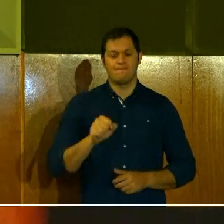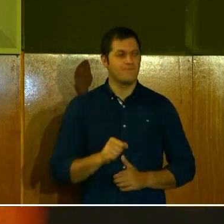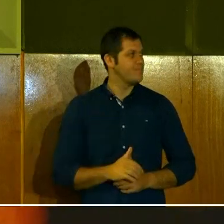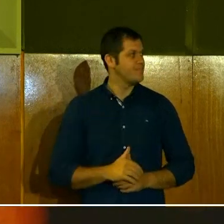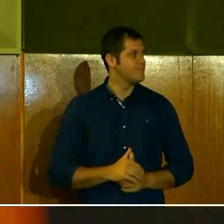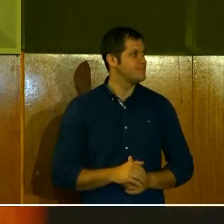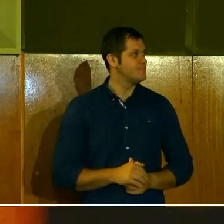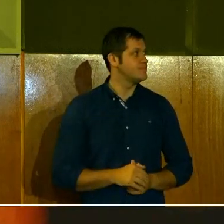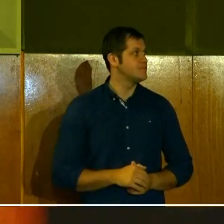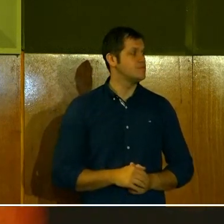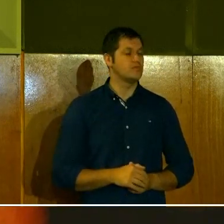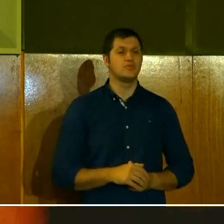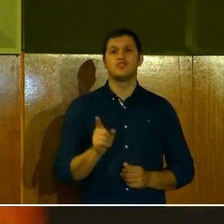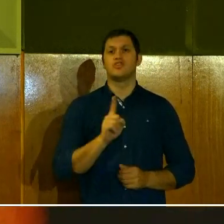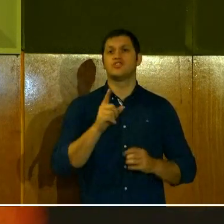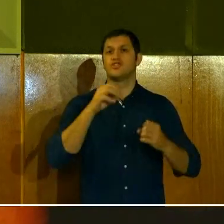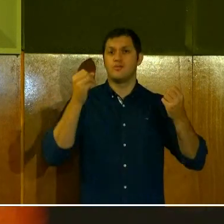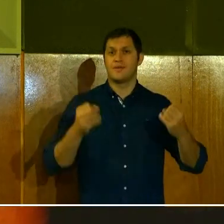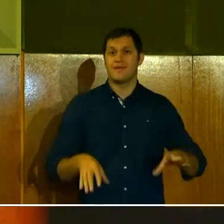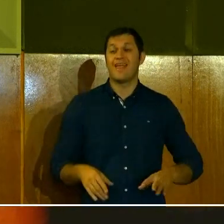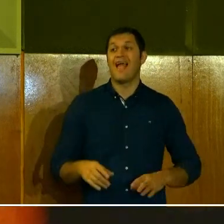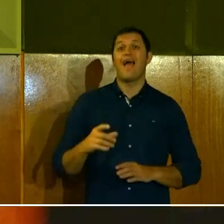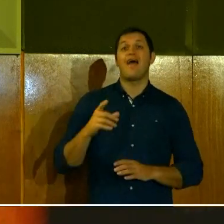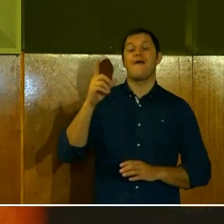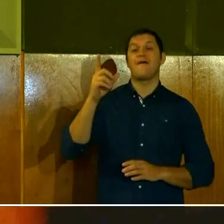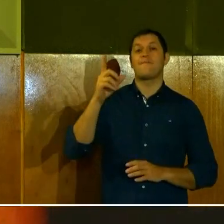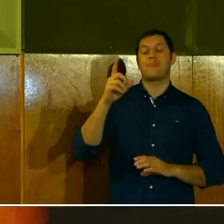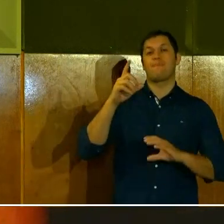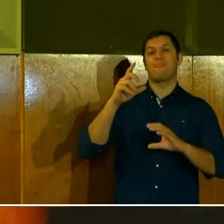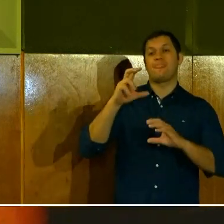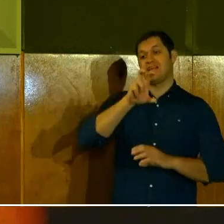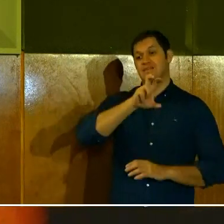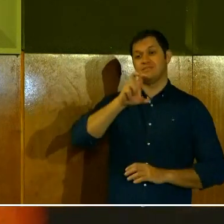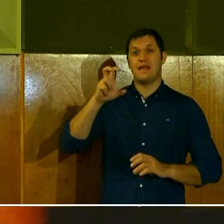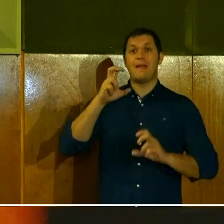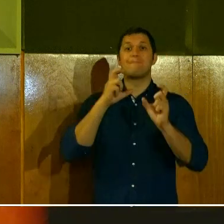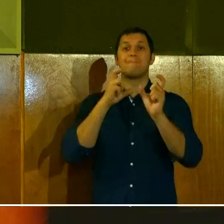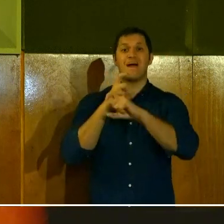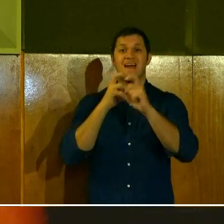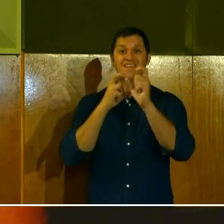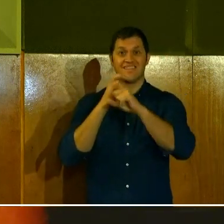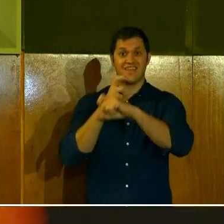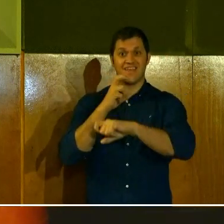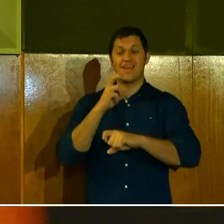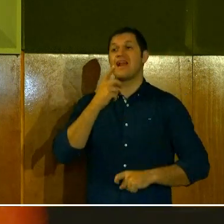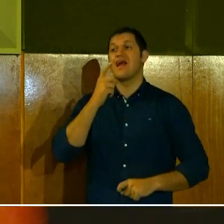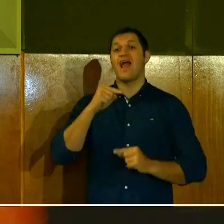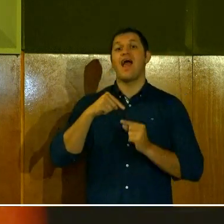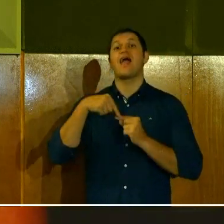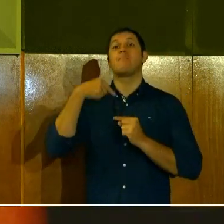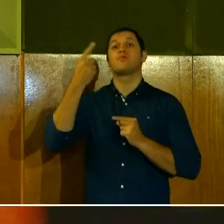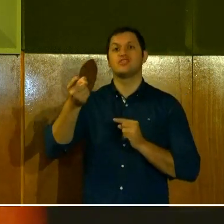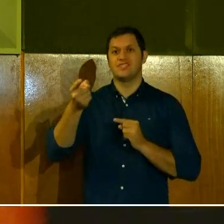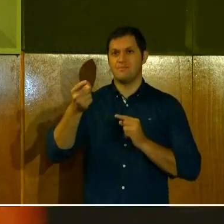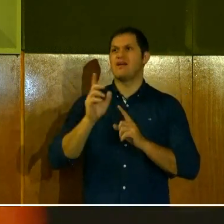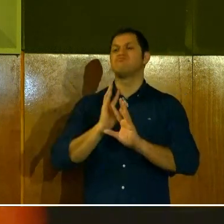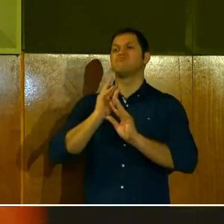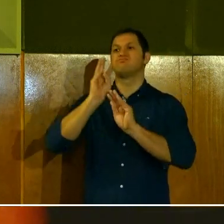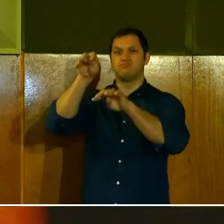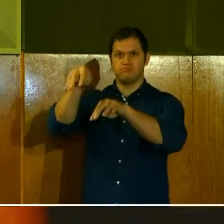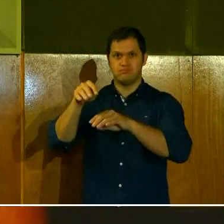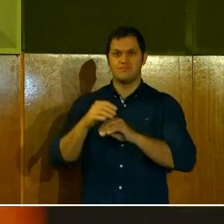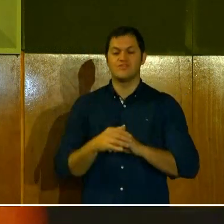charla masiva magistral del astrónomo josé masa sancho marte la próxima